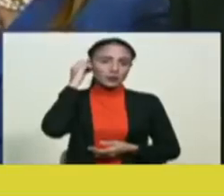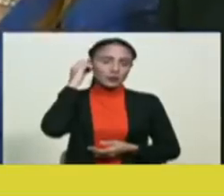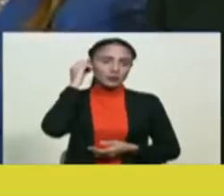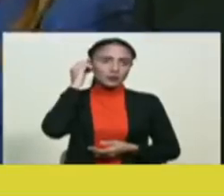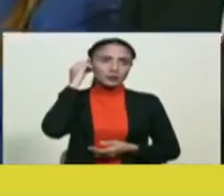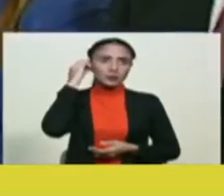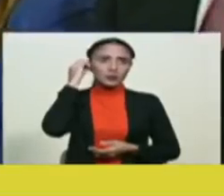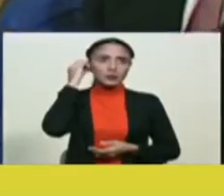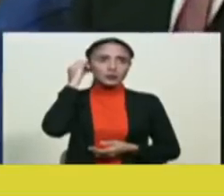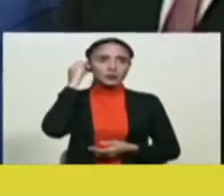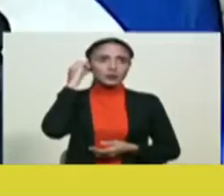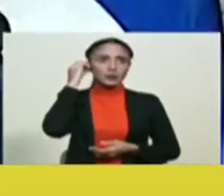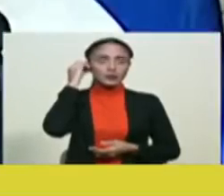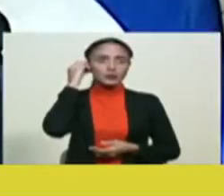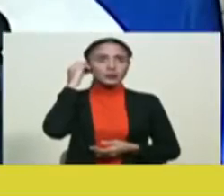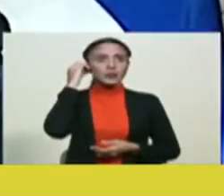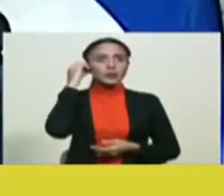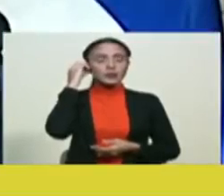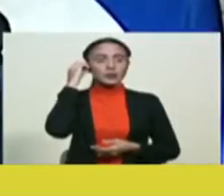y yo le decía